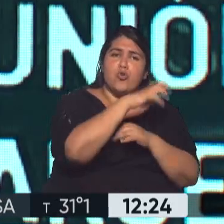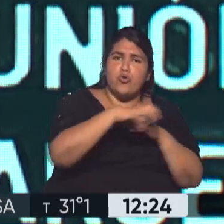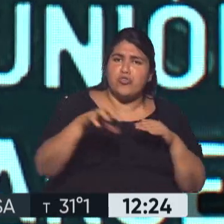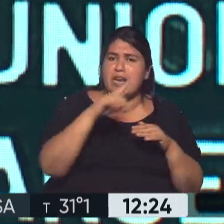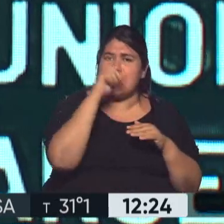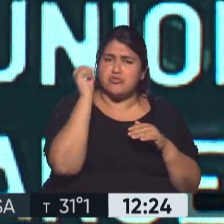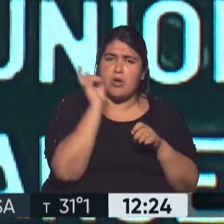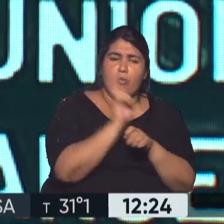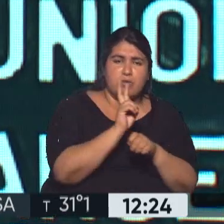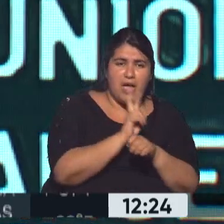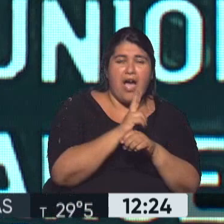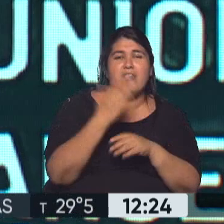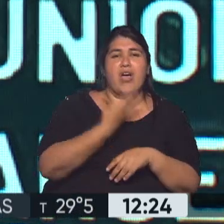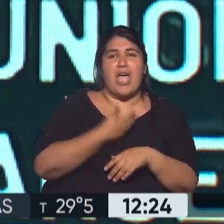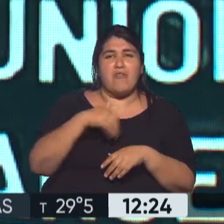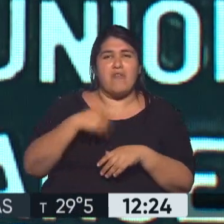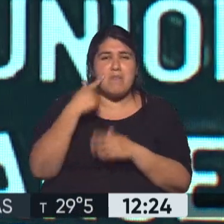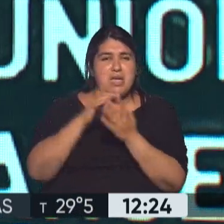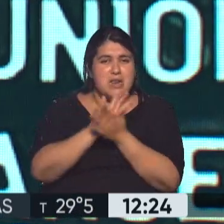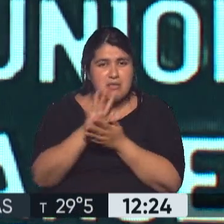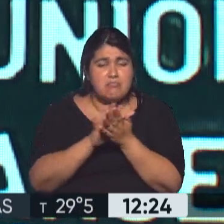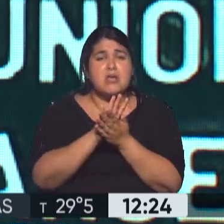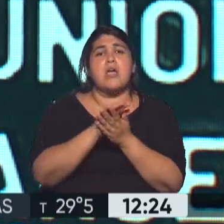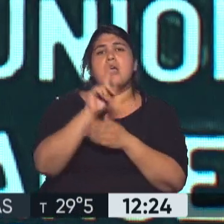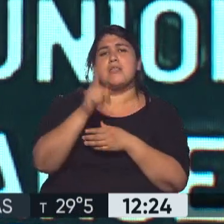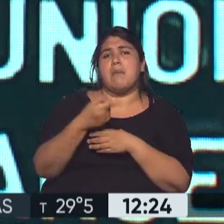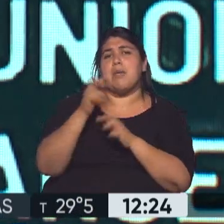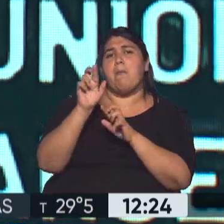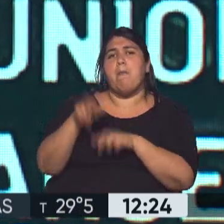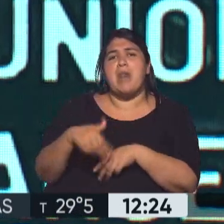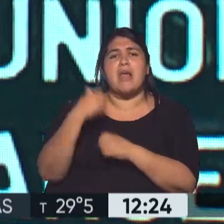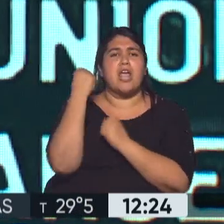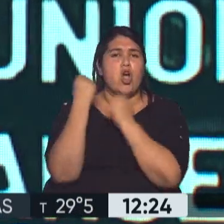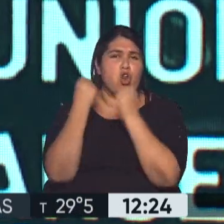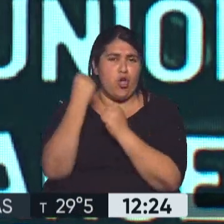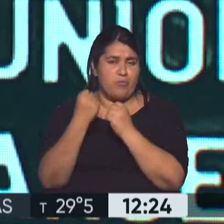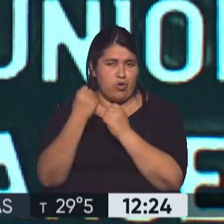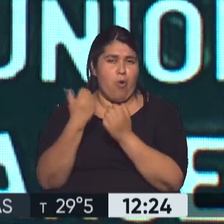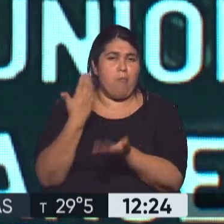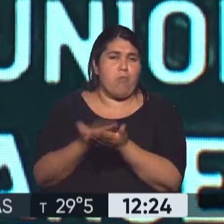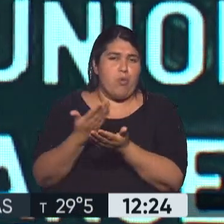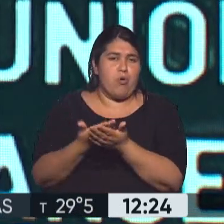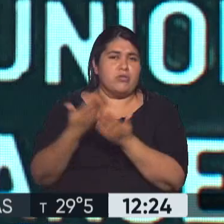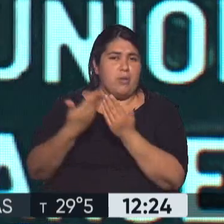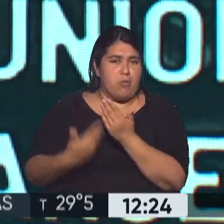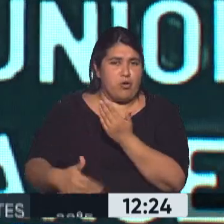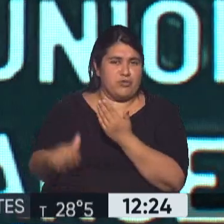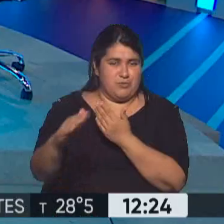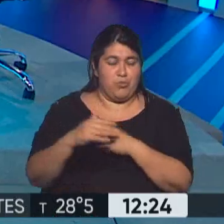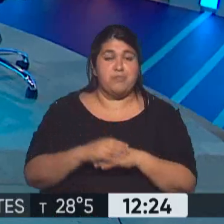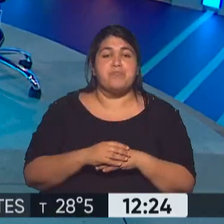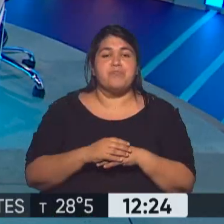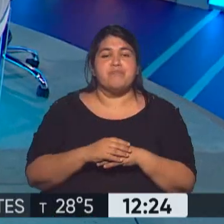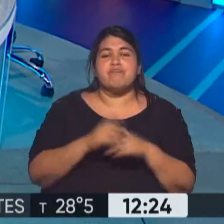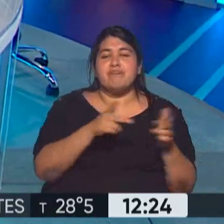la negociación con el Fondo Monetario Internacional y el plan económico que está proponiendo el gobierno nacional. Para hablar